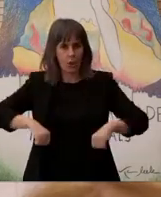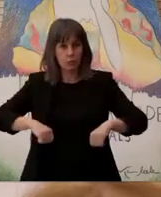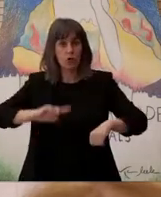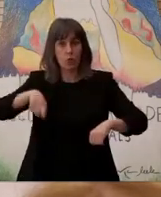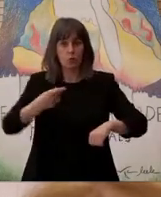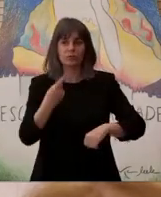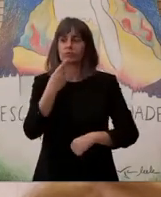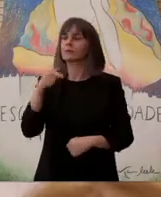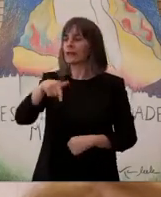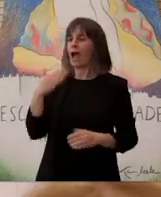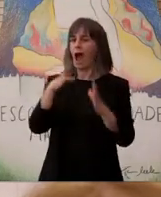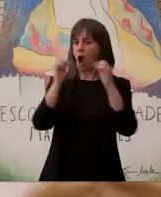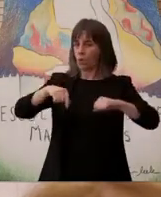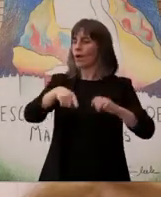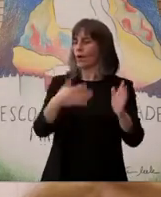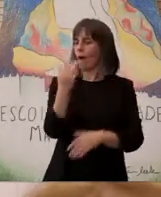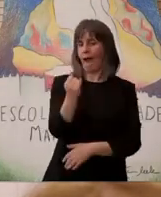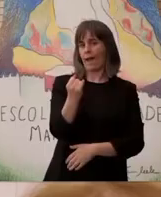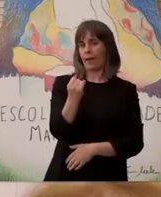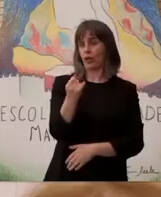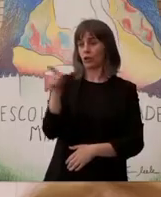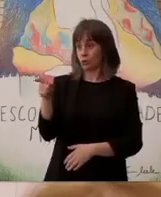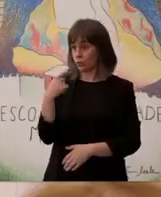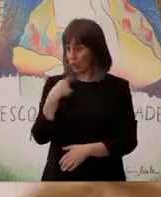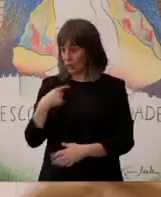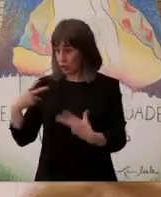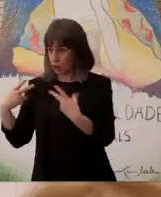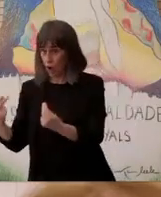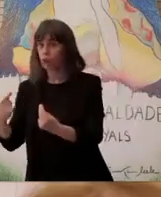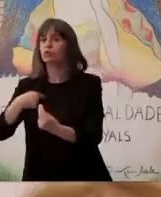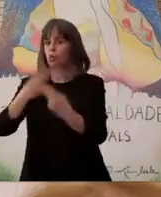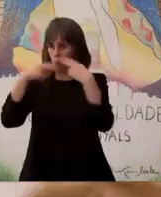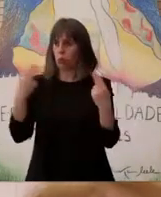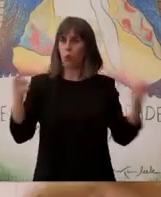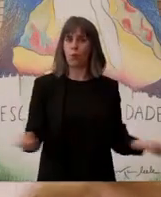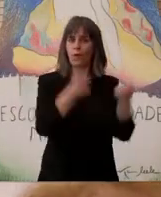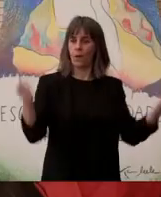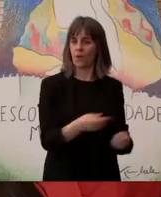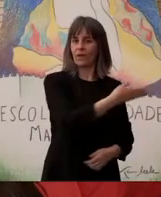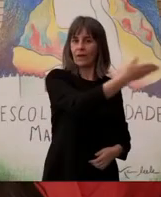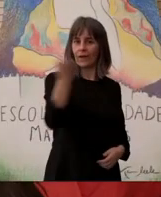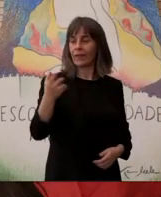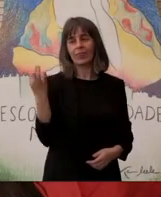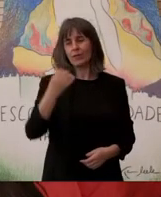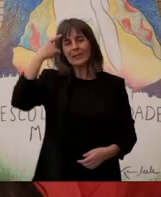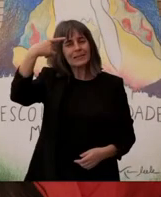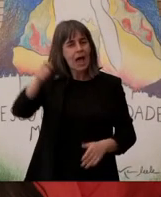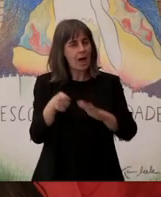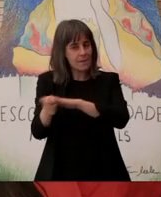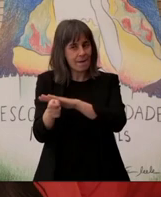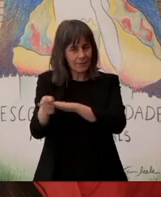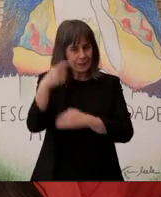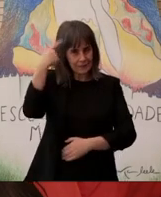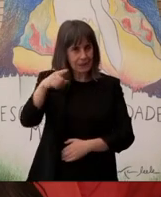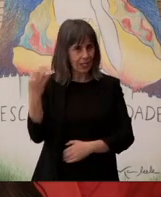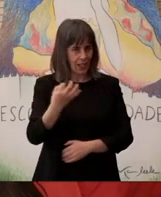ya nos encargaremos de hacerlo público porque hay que saber chantajear también eh Ya hay que saber chantas Ya claro